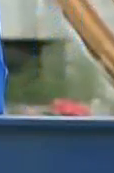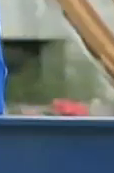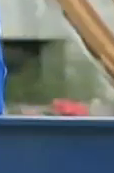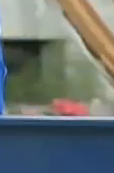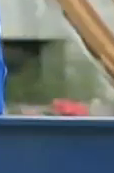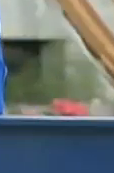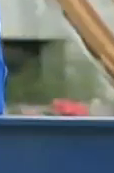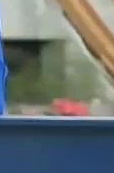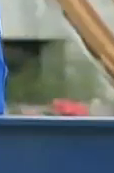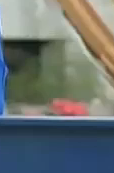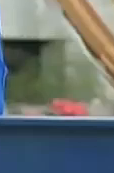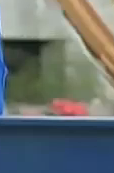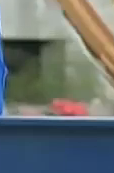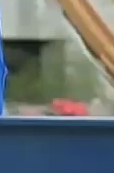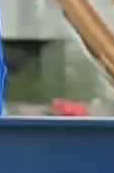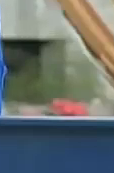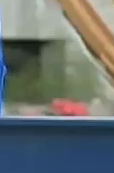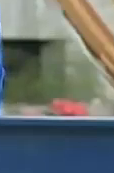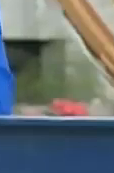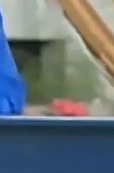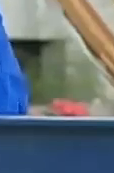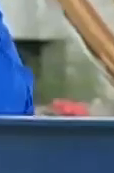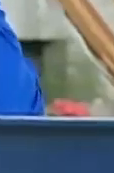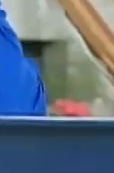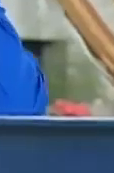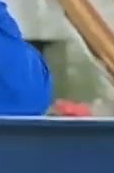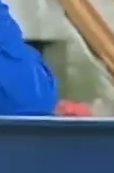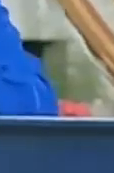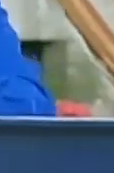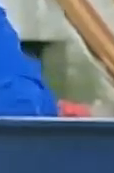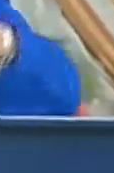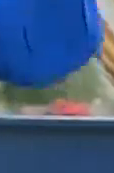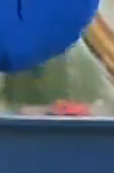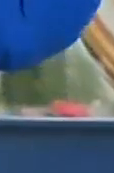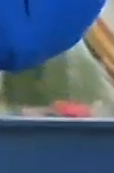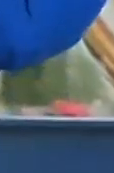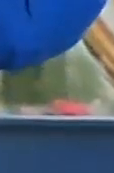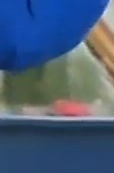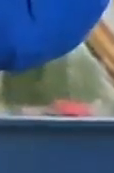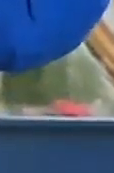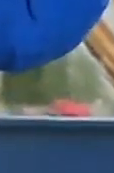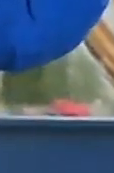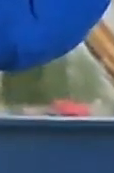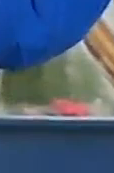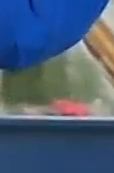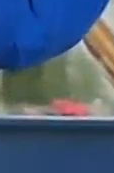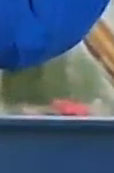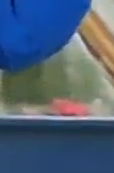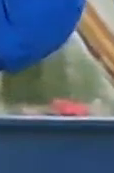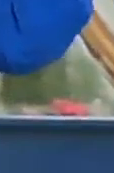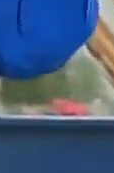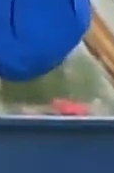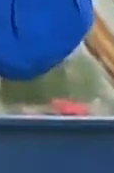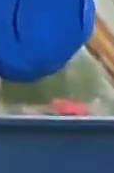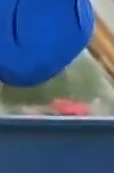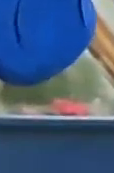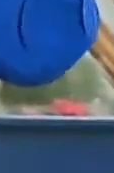la victoria siempre. Venceremos, Venezuela siempre vencerá. Que Dios bendiga a Venezuela, muchas